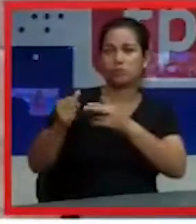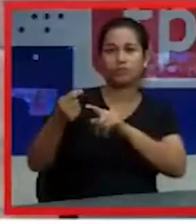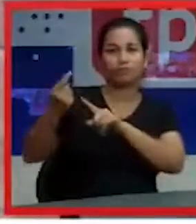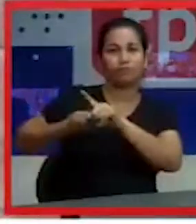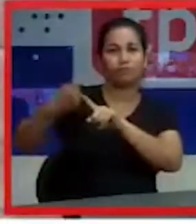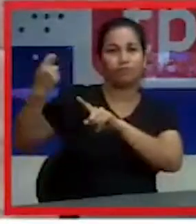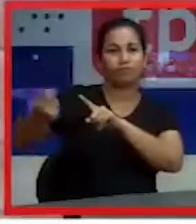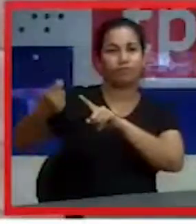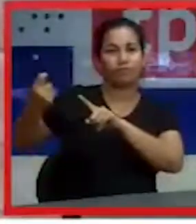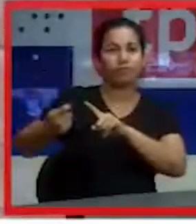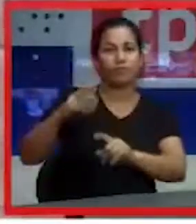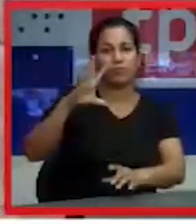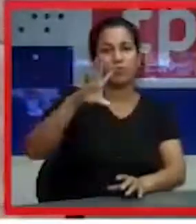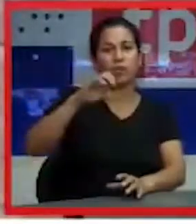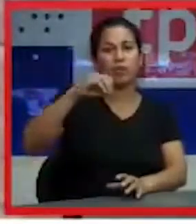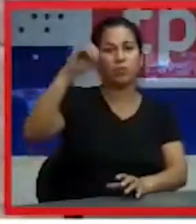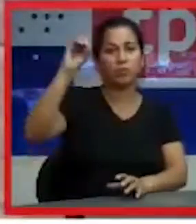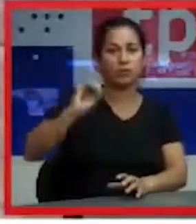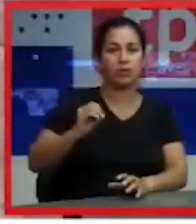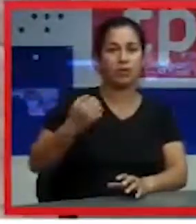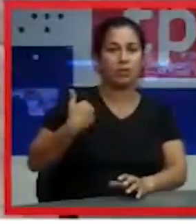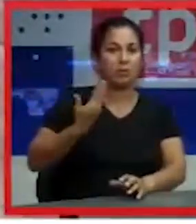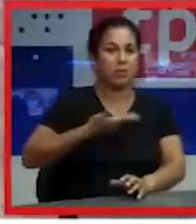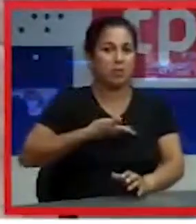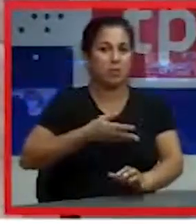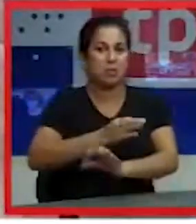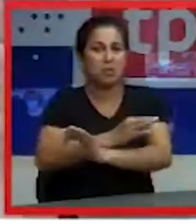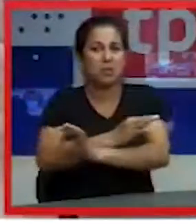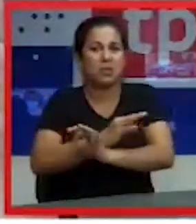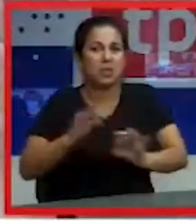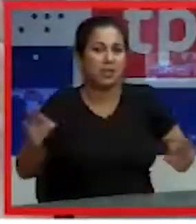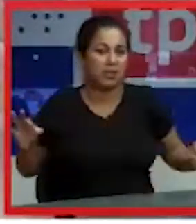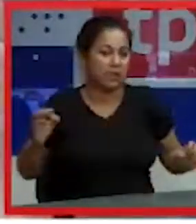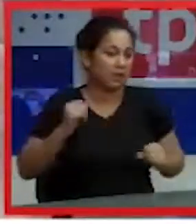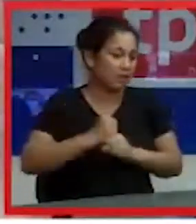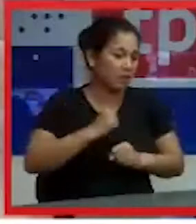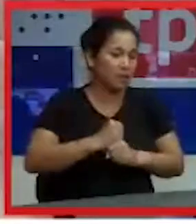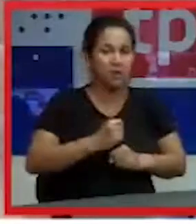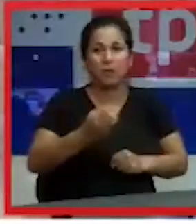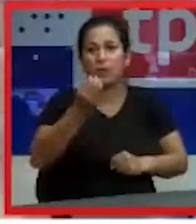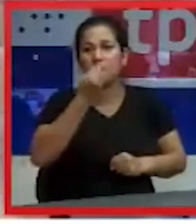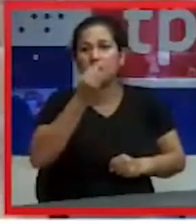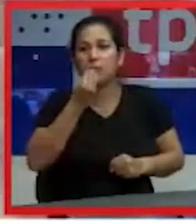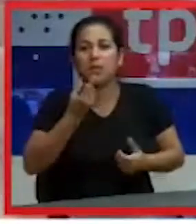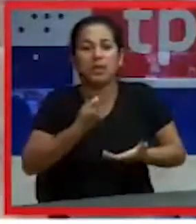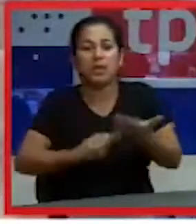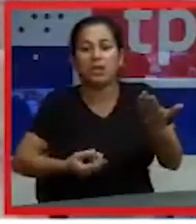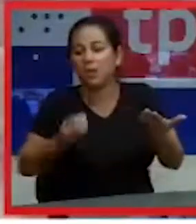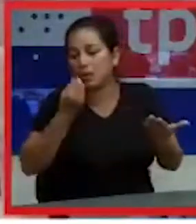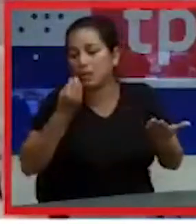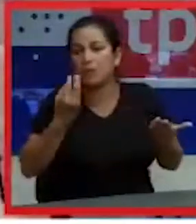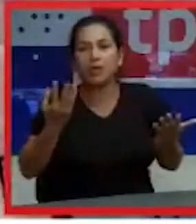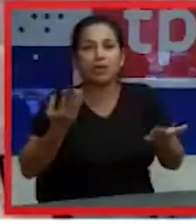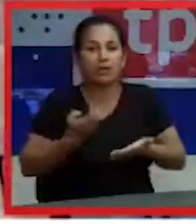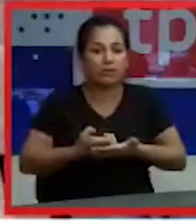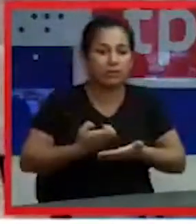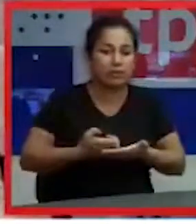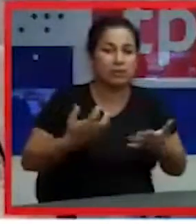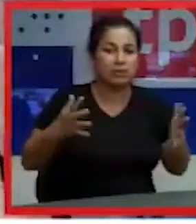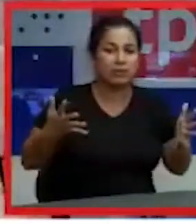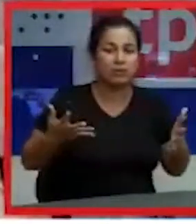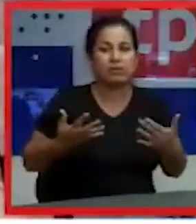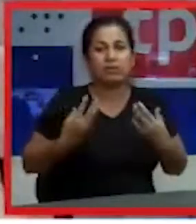los alquileres, pero si ni siquiera estamos trabajando, ni siquiera tenemos para comer, entonces, ¿cómo vas a poder tener para poder pagar